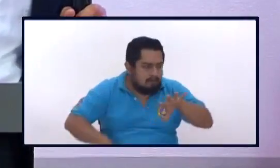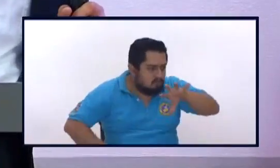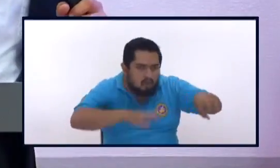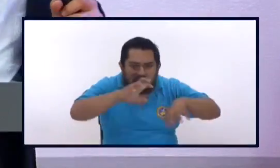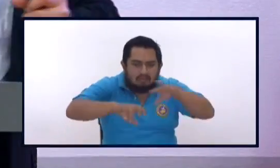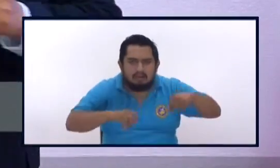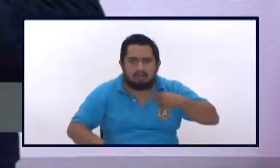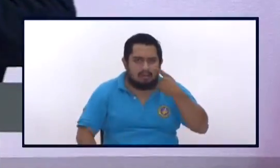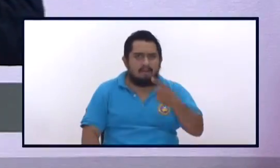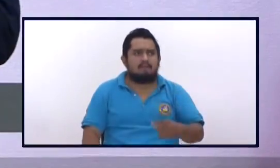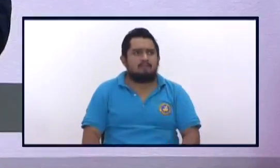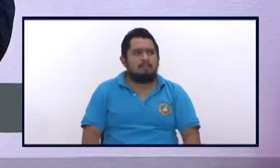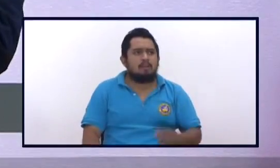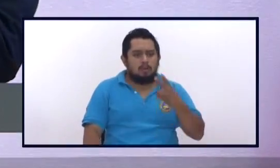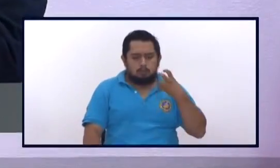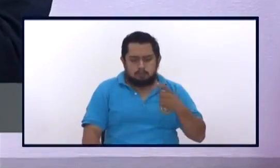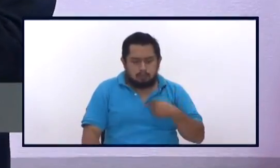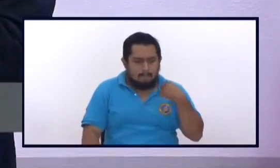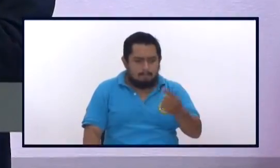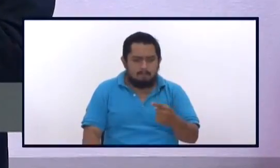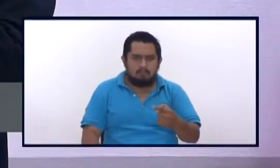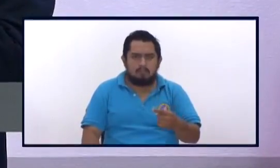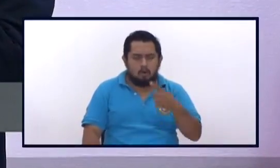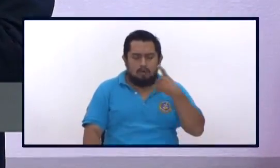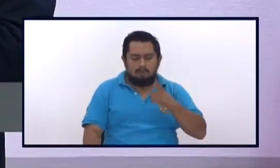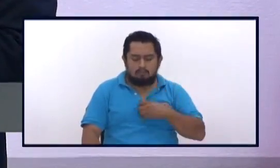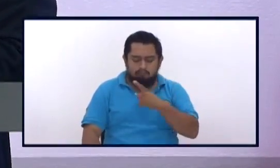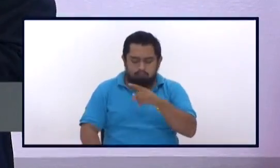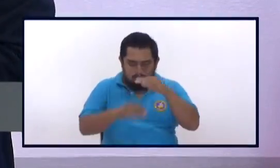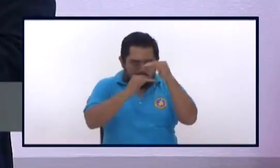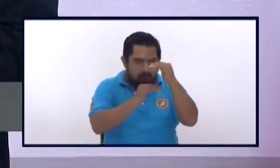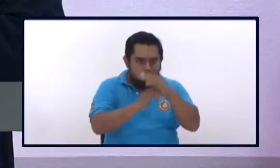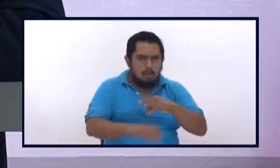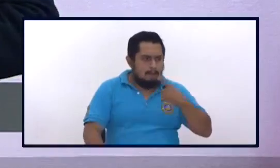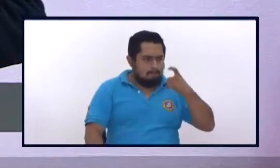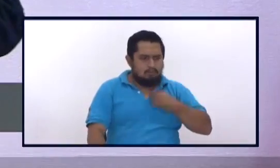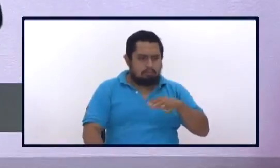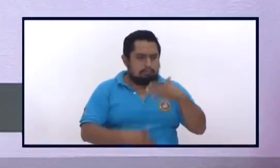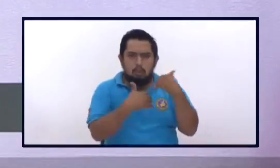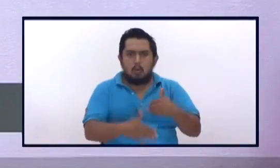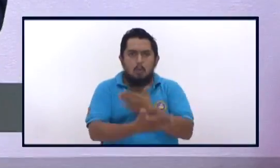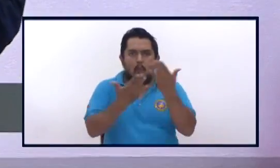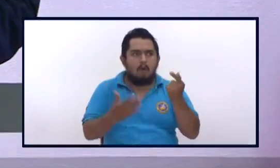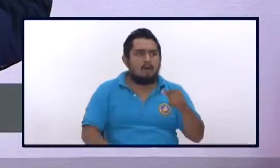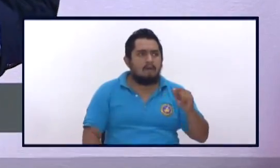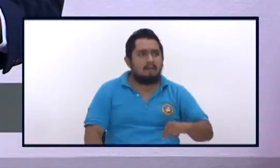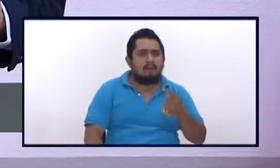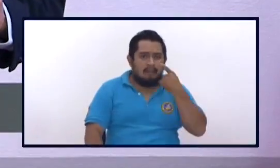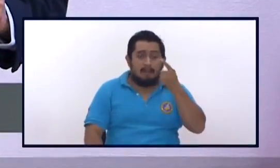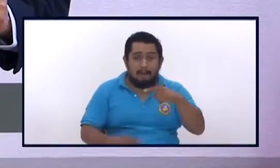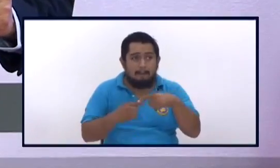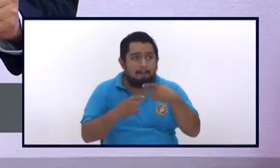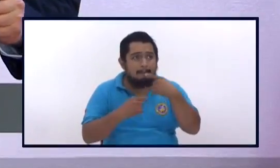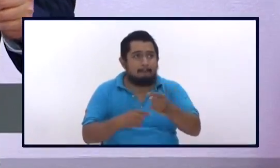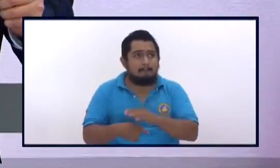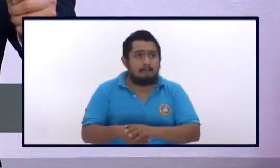si han visto que su perfume lo abrió hoy y mañana está la mitad amén y mi perfume y de repente el gel para estos tres plumas que el señor me ha